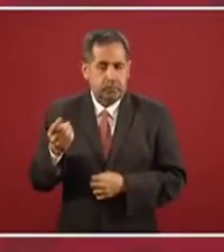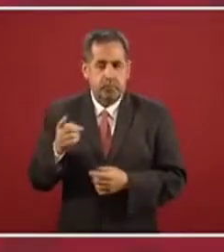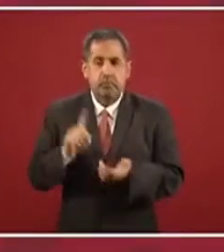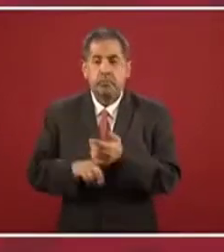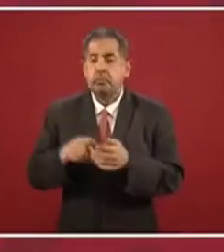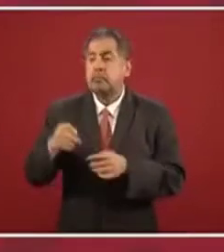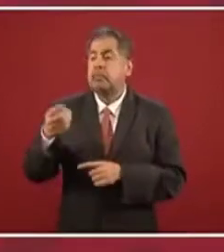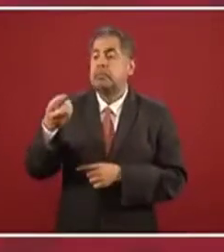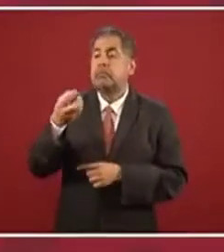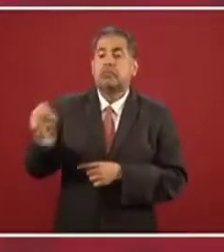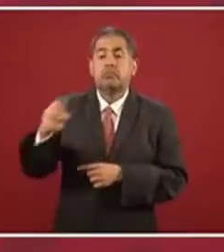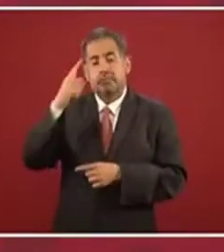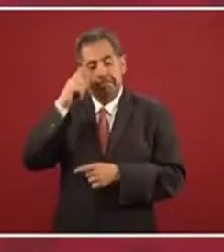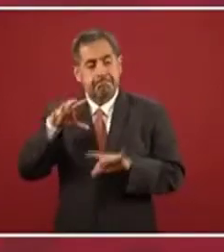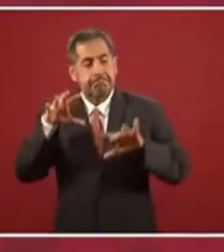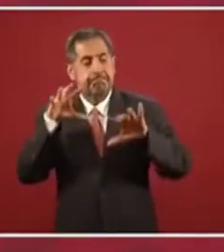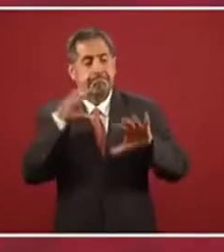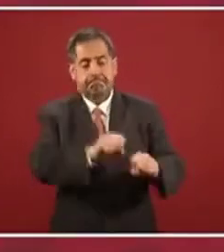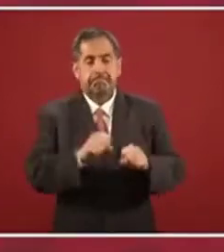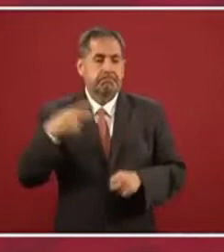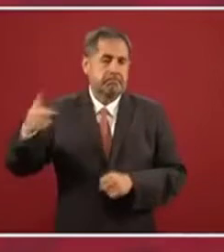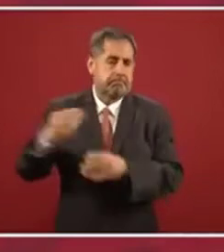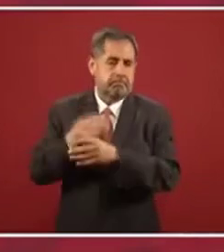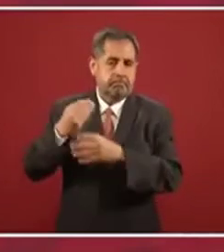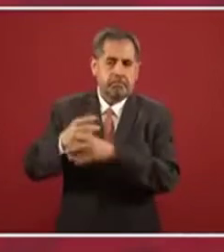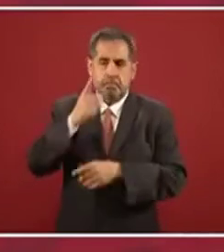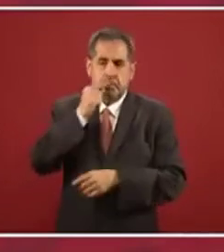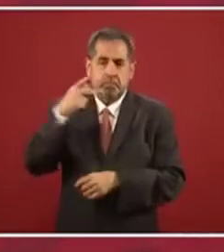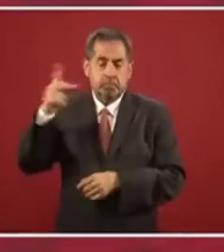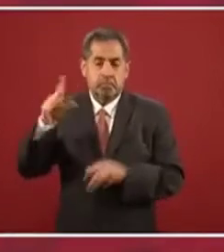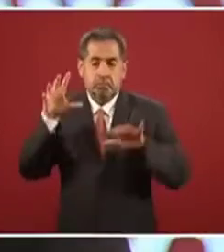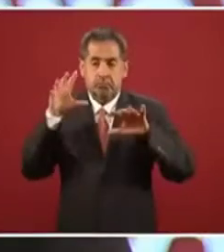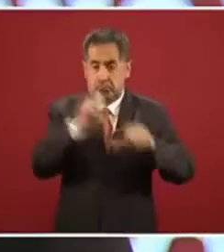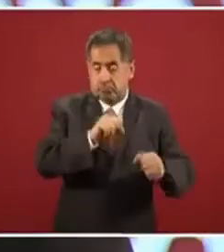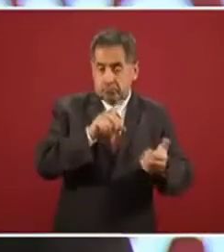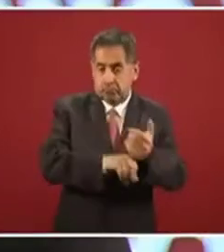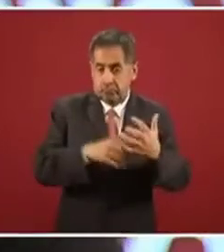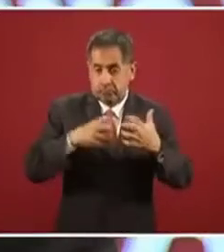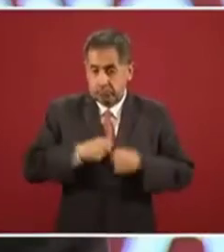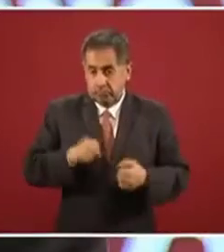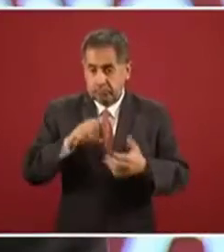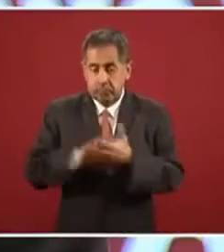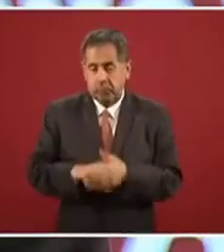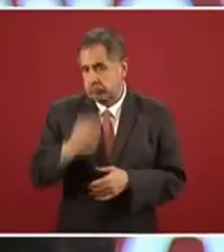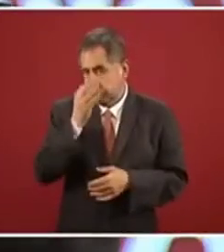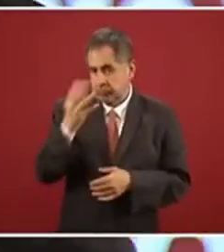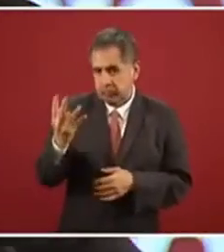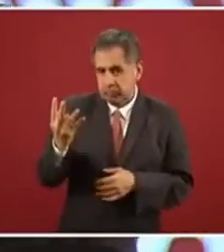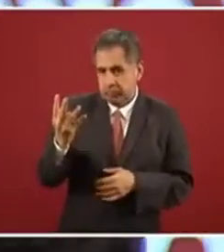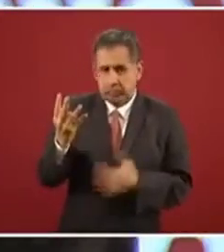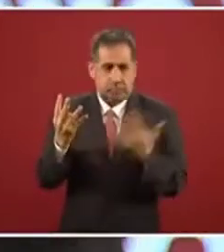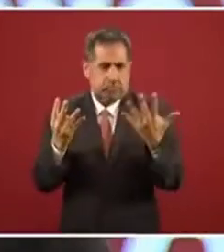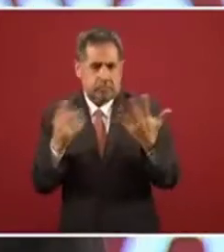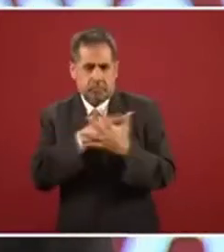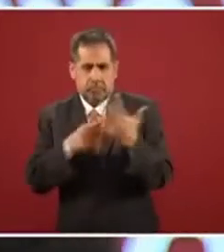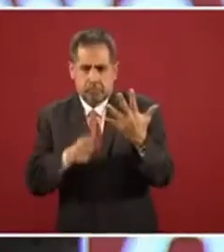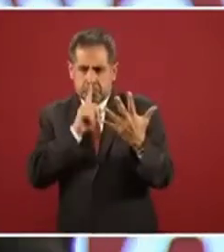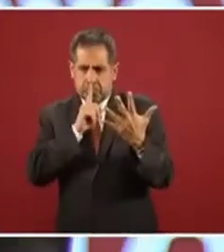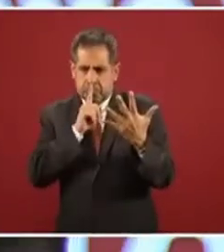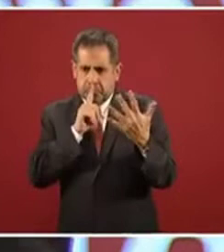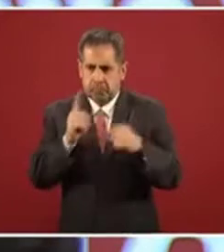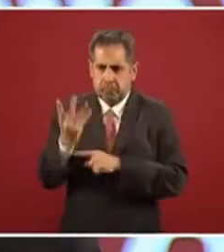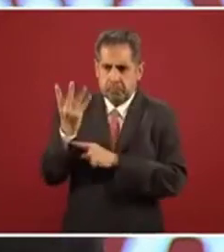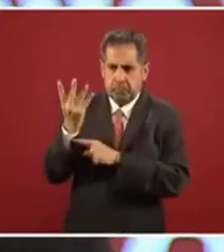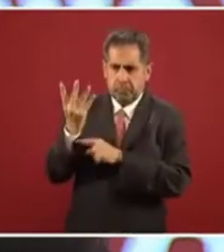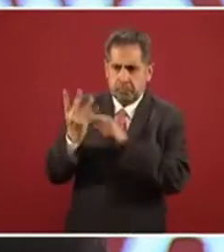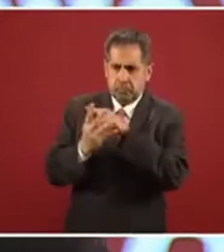de aprehensión según las autoridades de facto de Bolivia, 4. Los otros 5 no tienen ninguna, pero tampoco